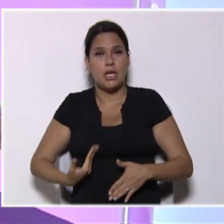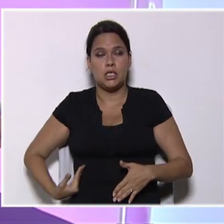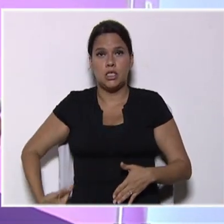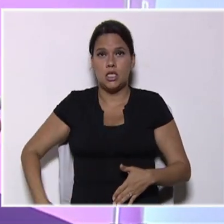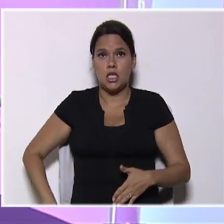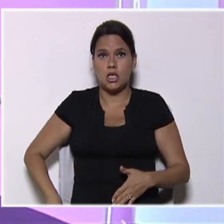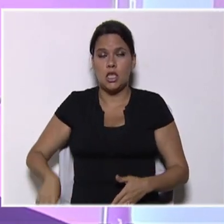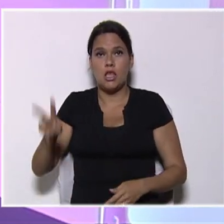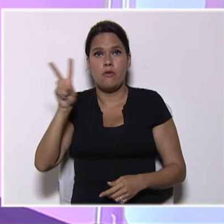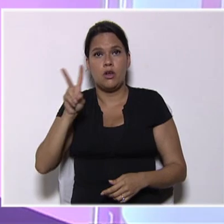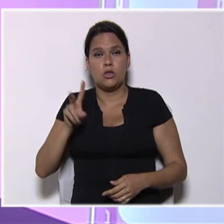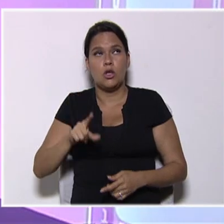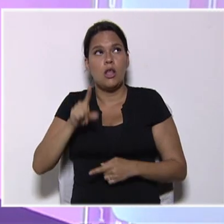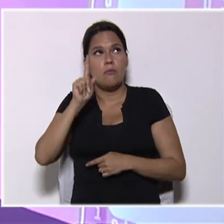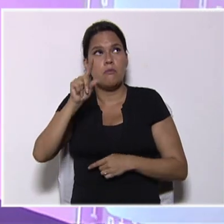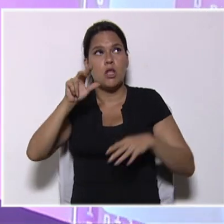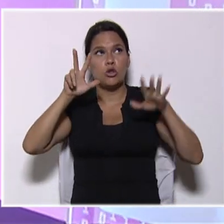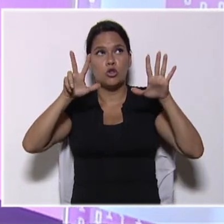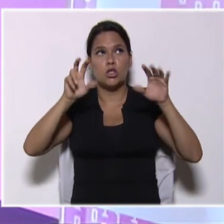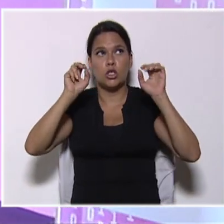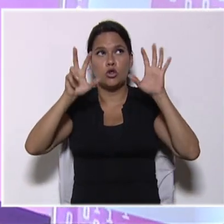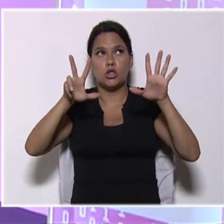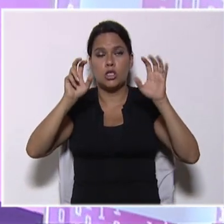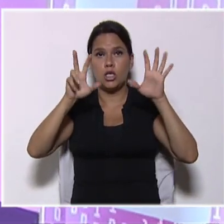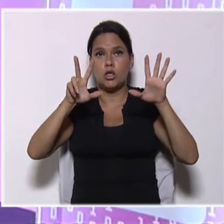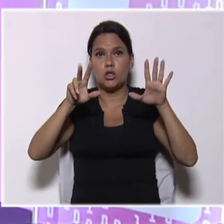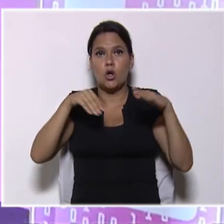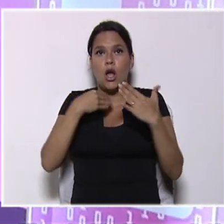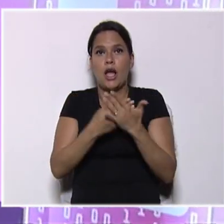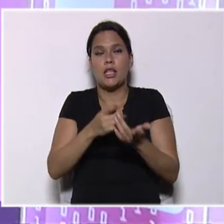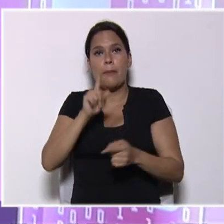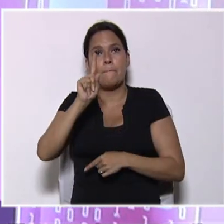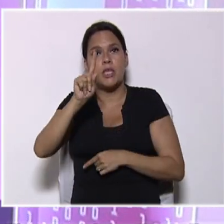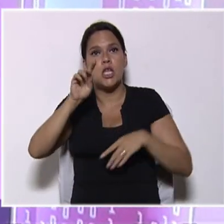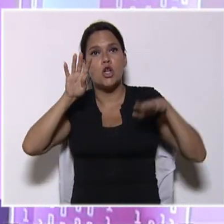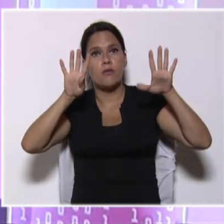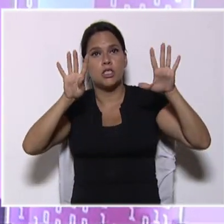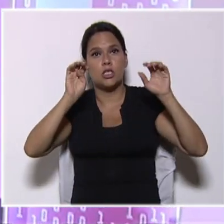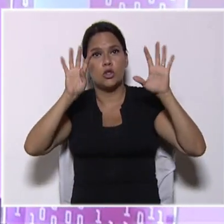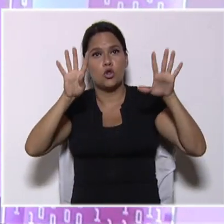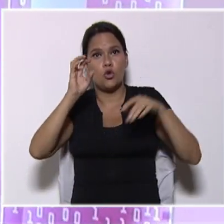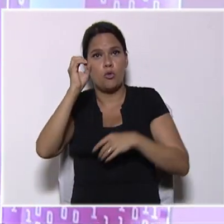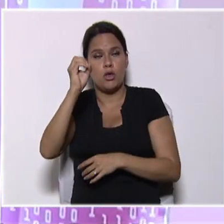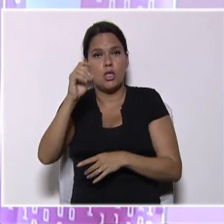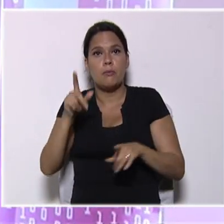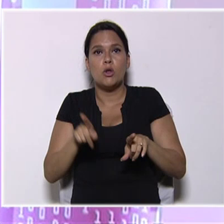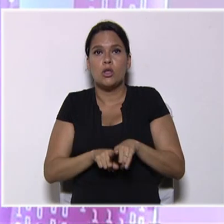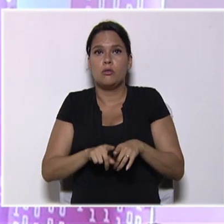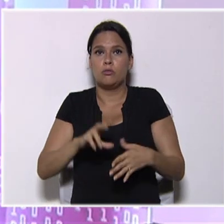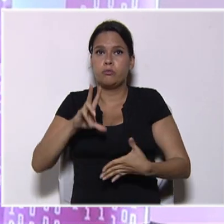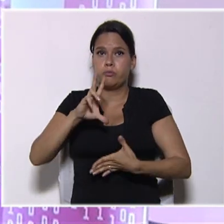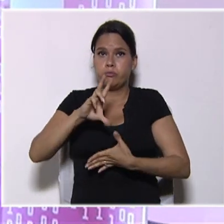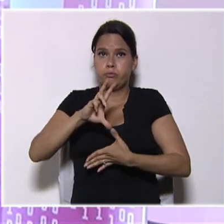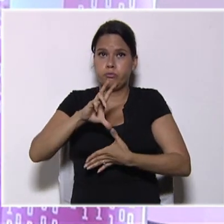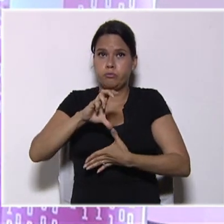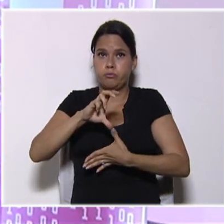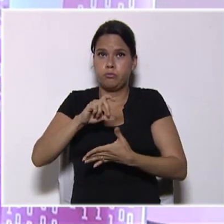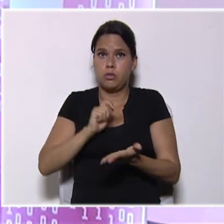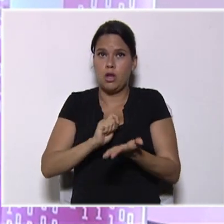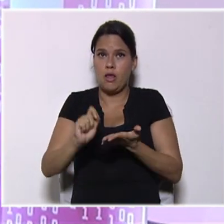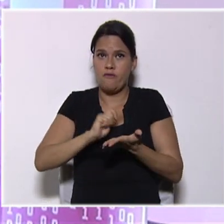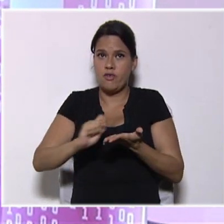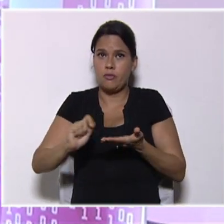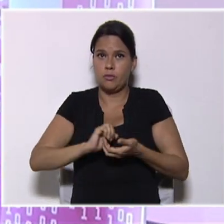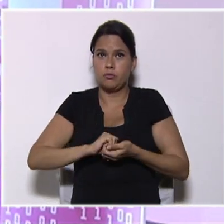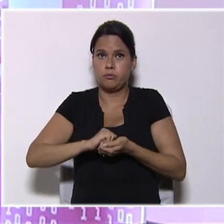año 1888 hasta el año 1890. Pero hoy también se cumple el bicentenario de la firma en